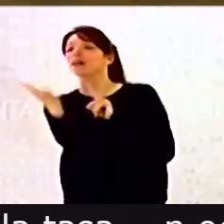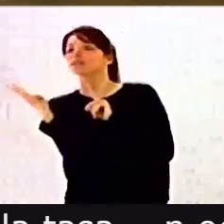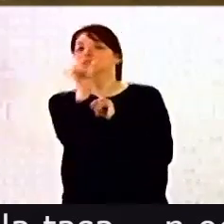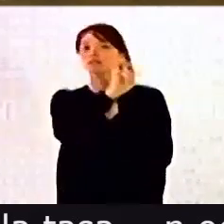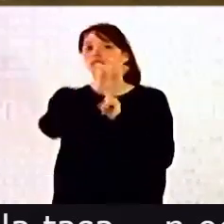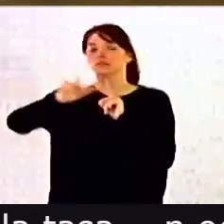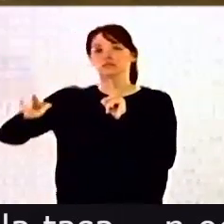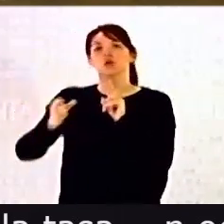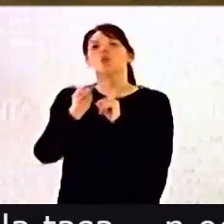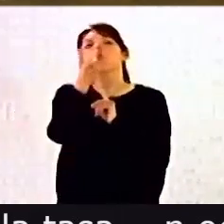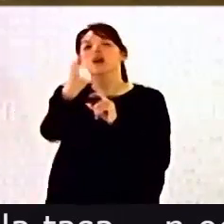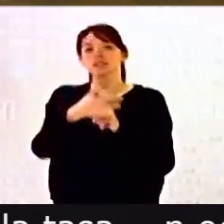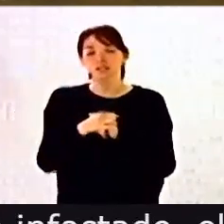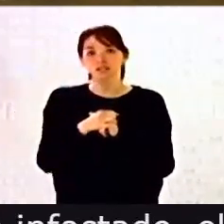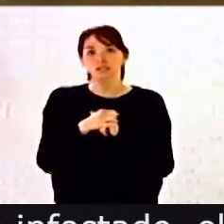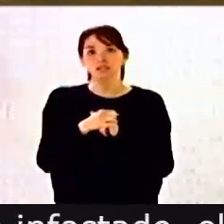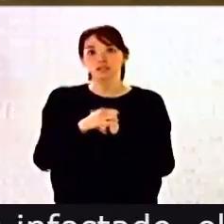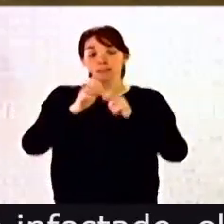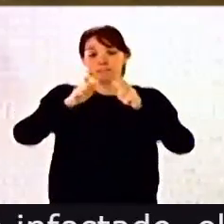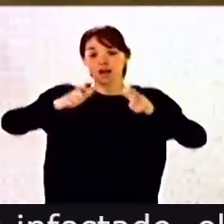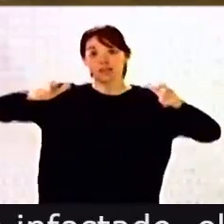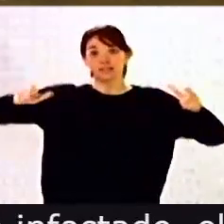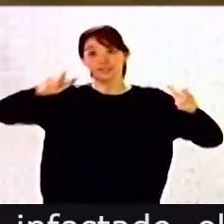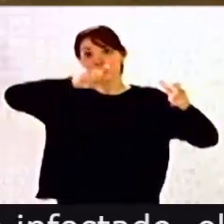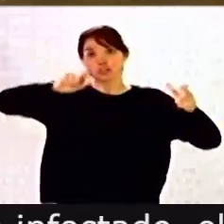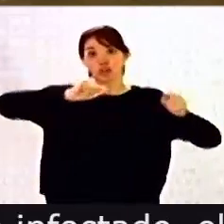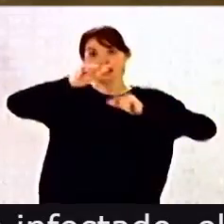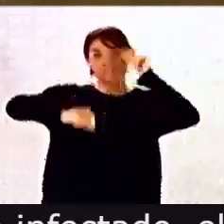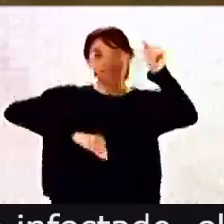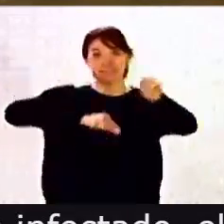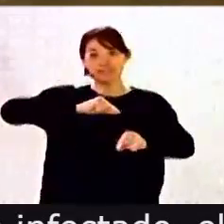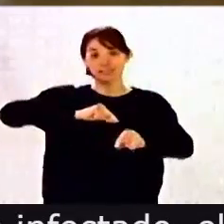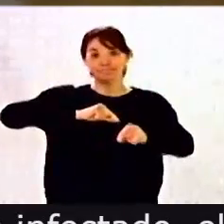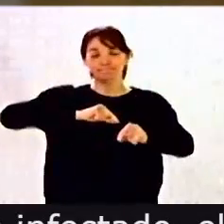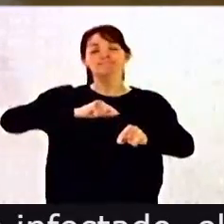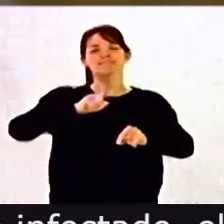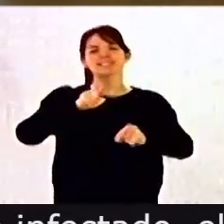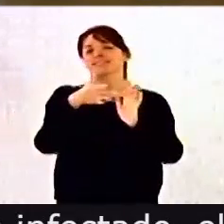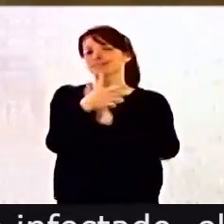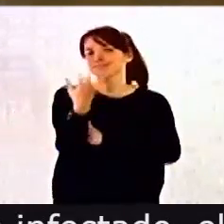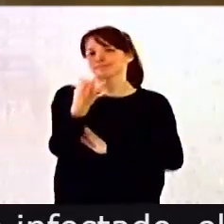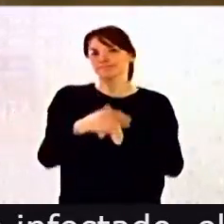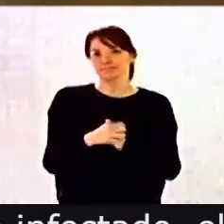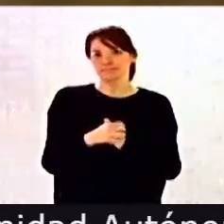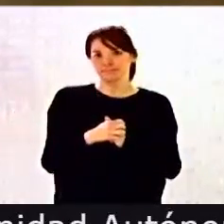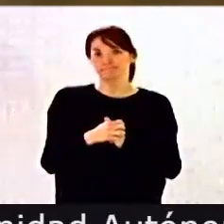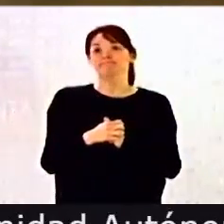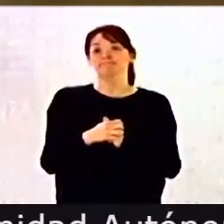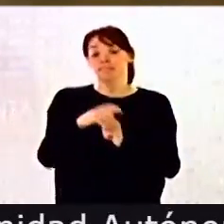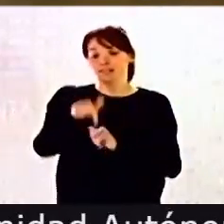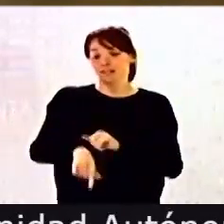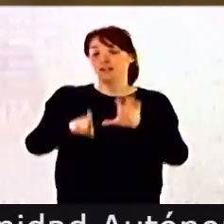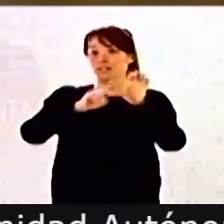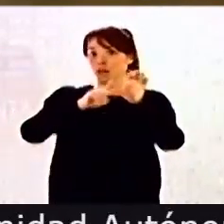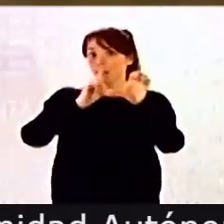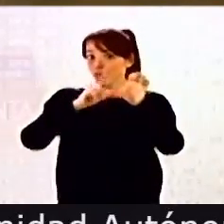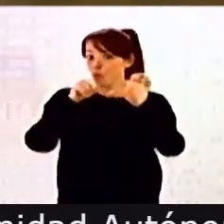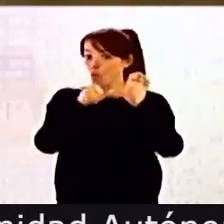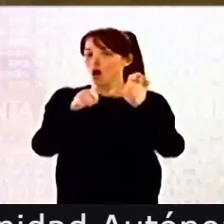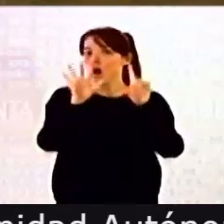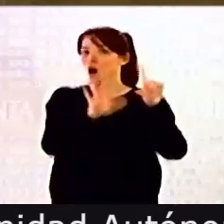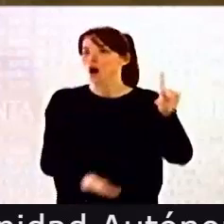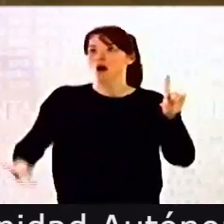personas infectadas nos lleva a que un dato que en nuestra comunidad autónoma se había comportado de una forma